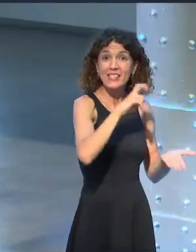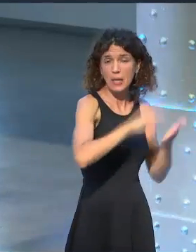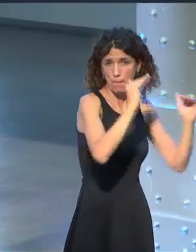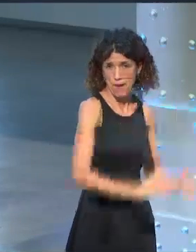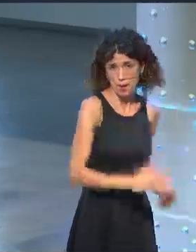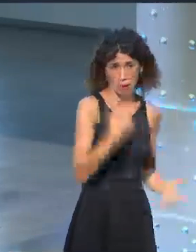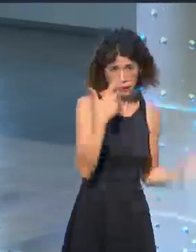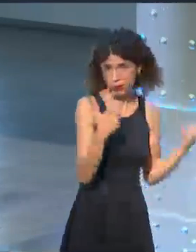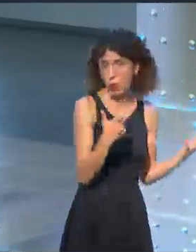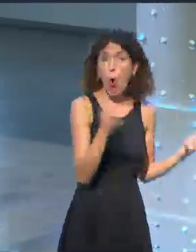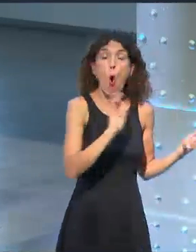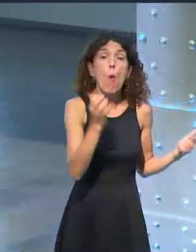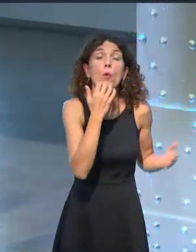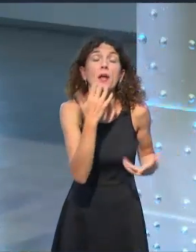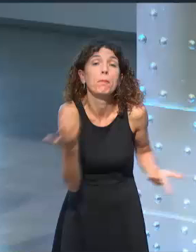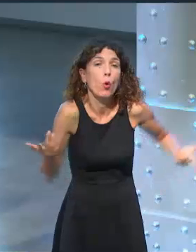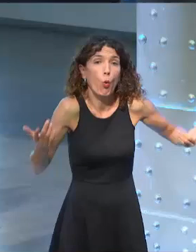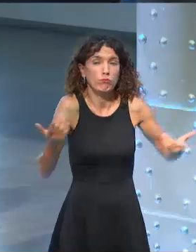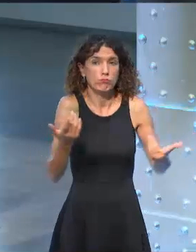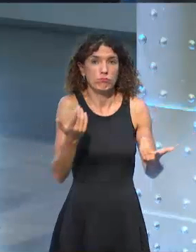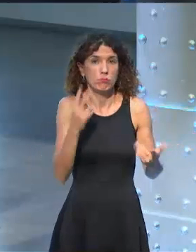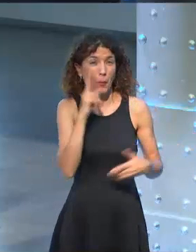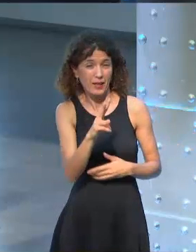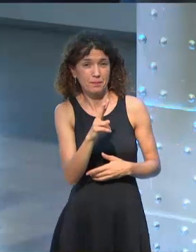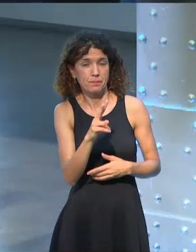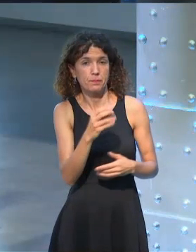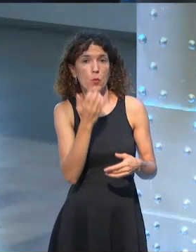ejemplo, o en, como pueden observar,